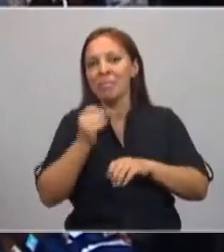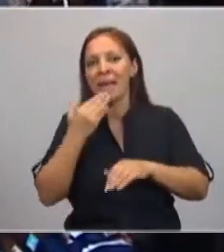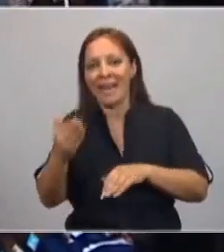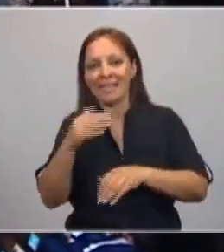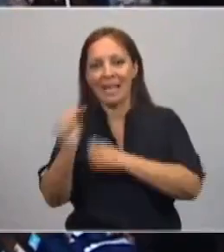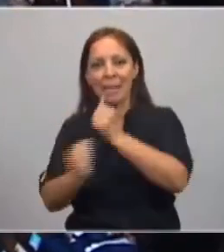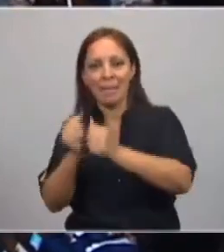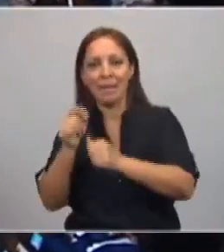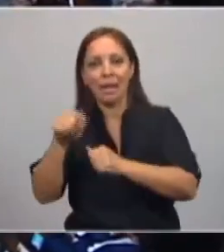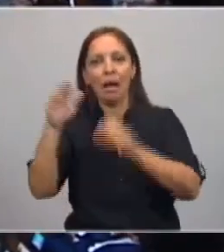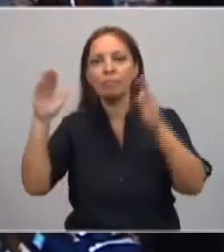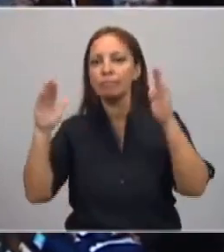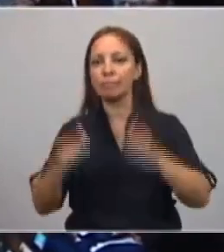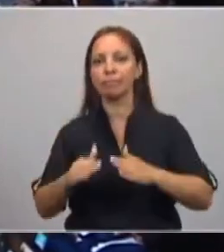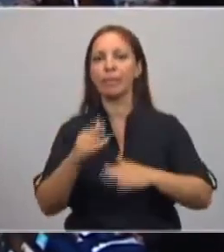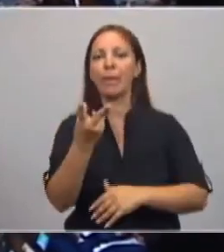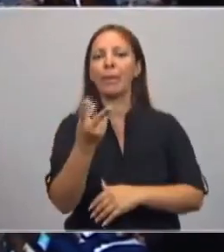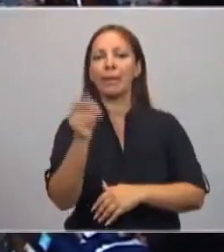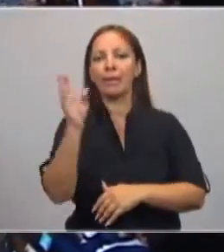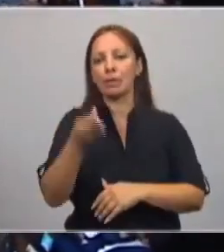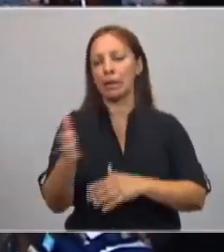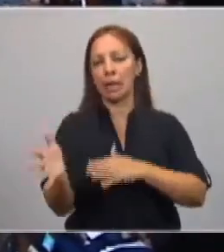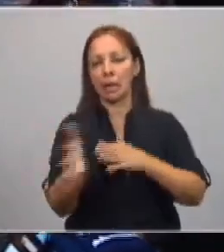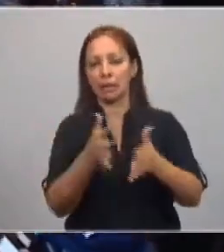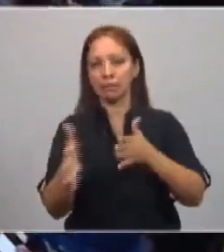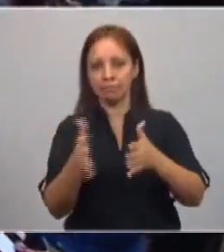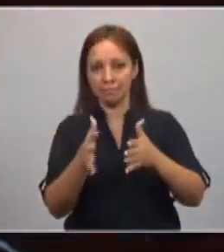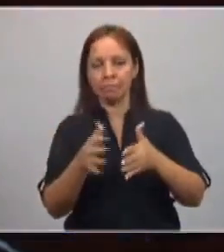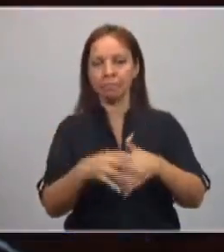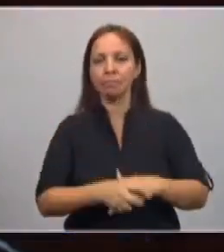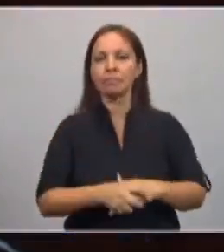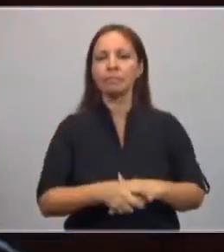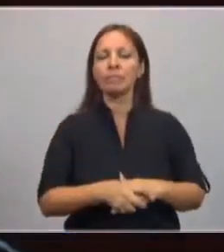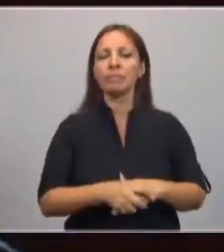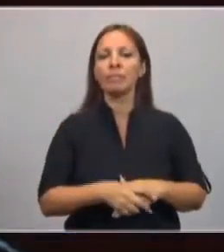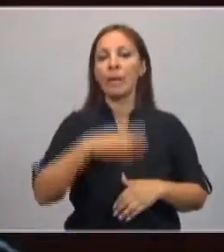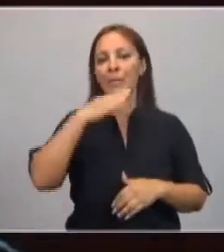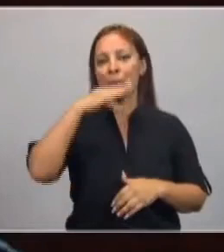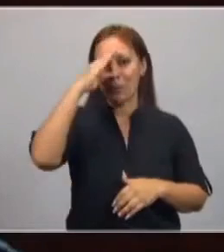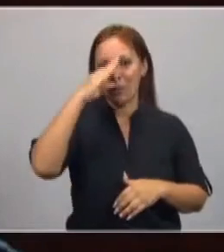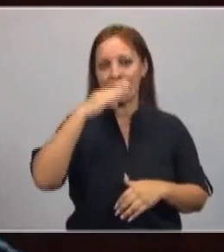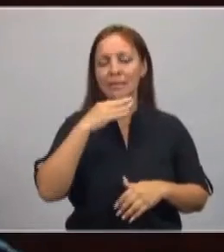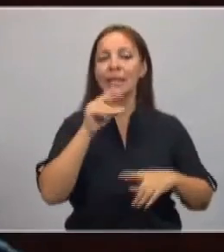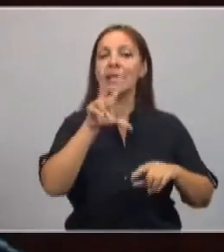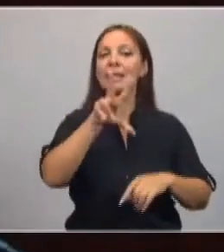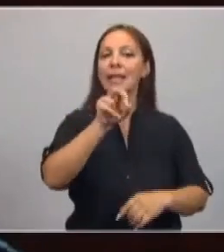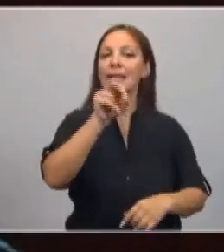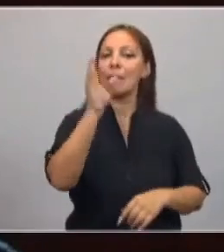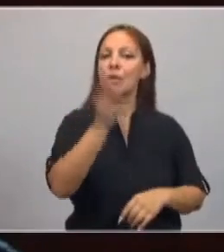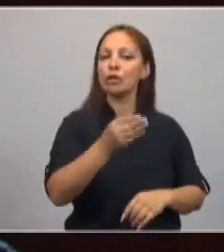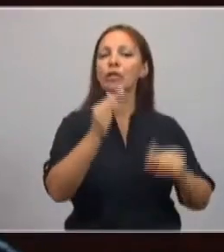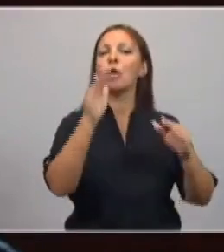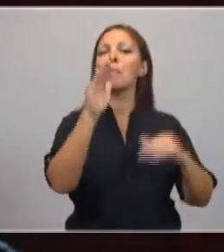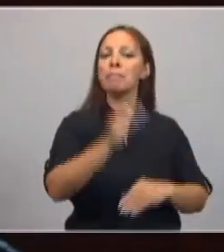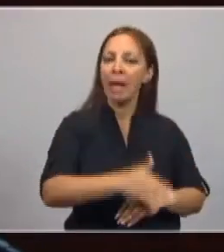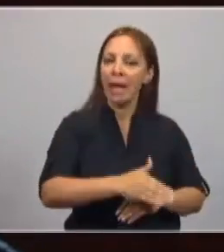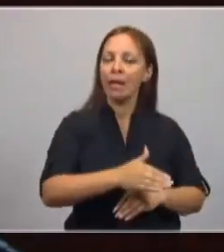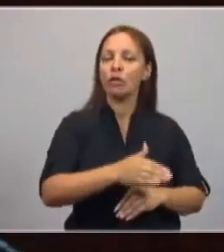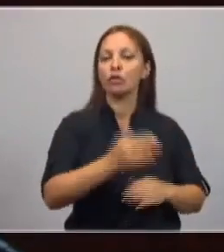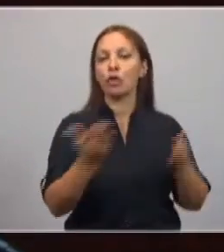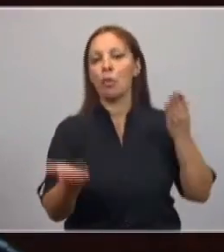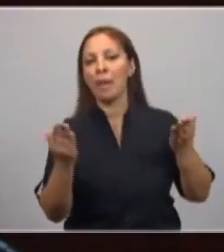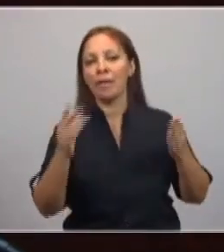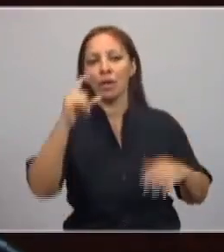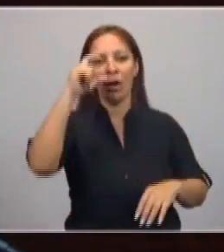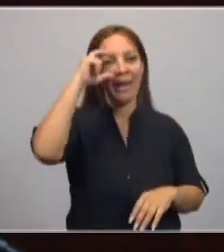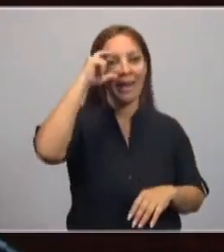bajó casi un 20% desestacionalizado mensual y se ubicó 30% por debajo de enero de